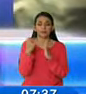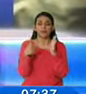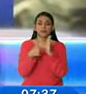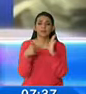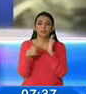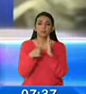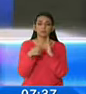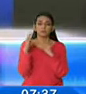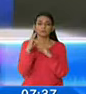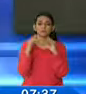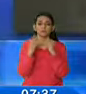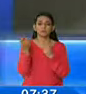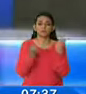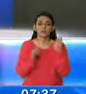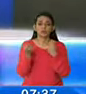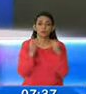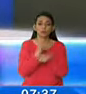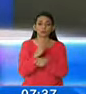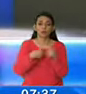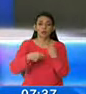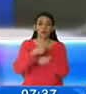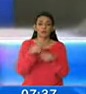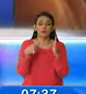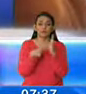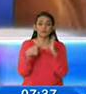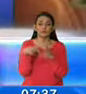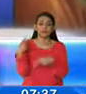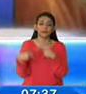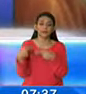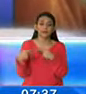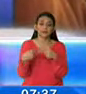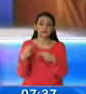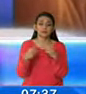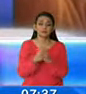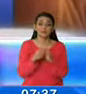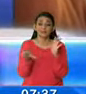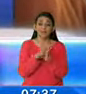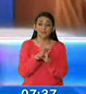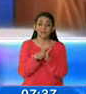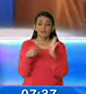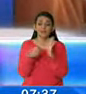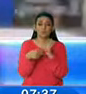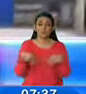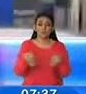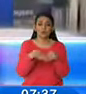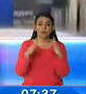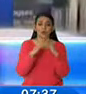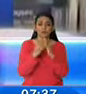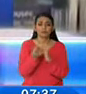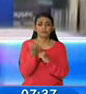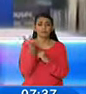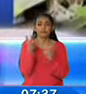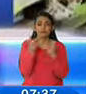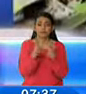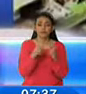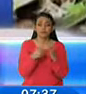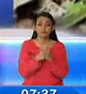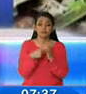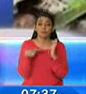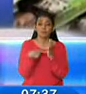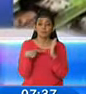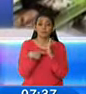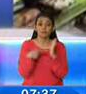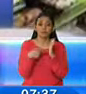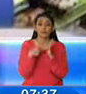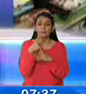a la transacción de vehículos usados, el impuesto a la herencia, esta ley del impuesto a la plusvalía también lo vamos a derogar,